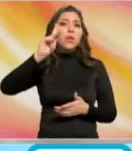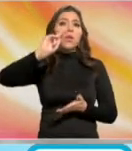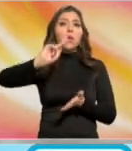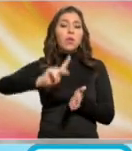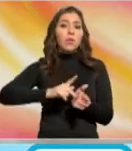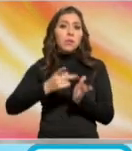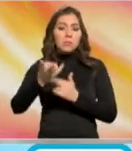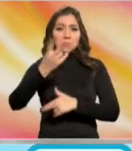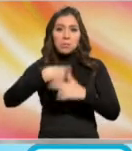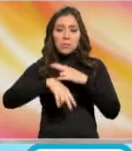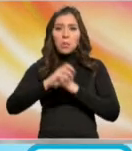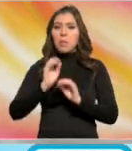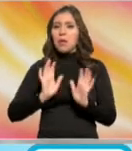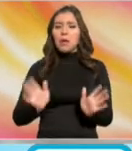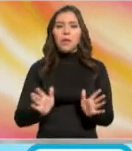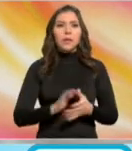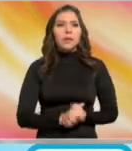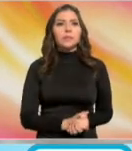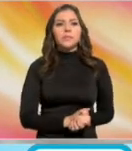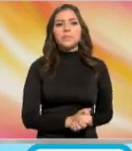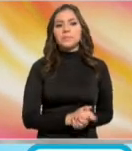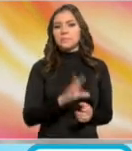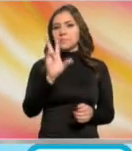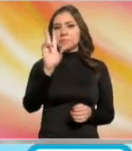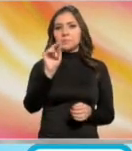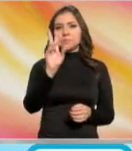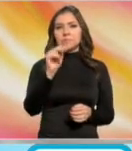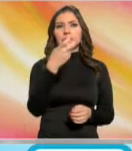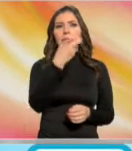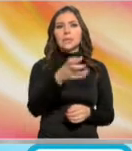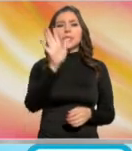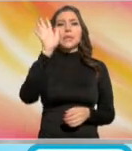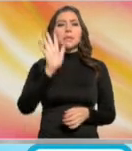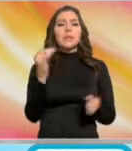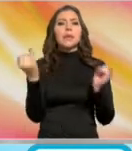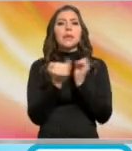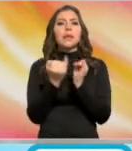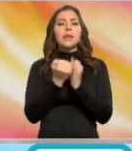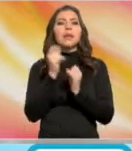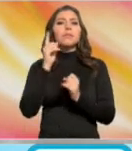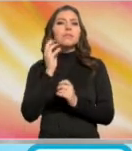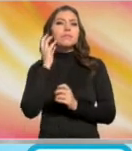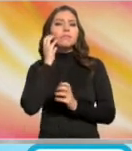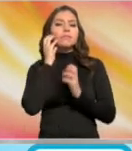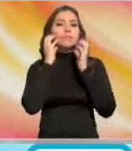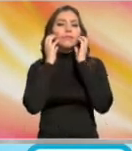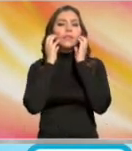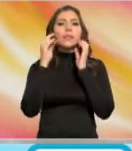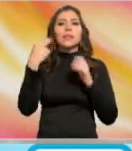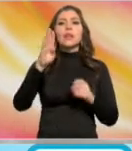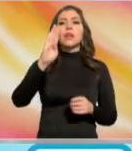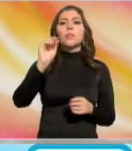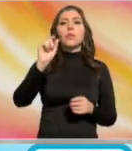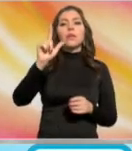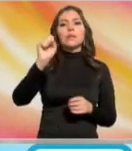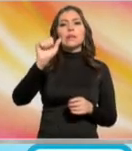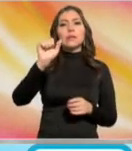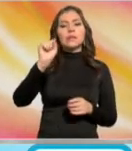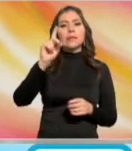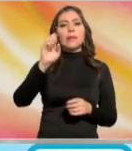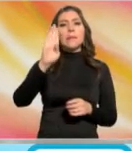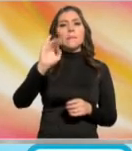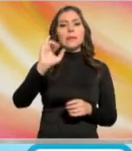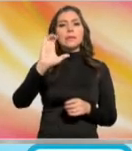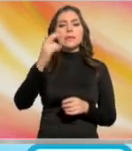aparecer. No, estas son muy parecidas a las bolsas de bichat que tenemos en aquí las en los- mejillas. Ajá. Estas bolsitas vienen